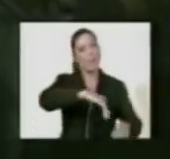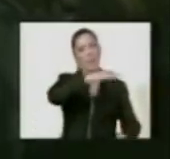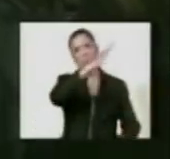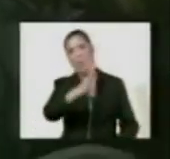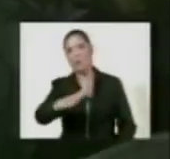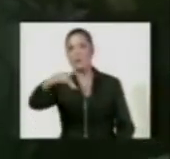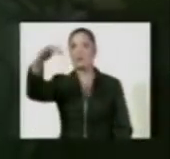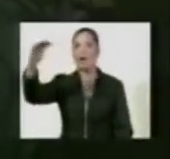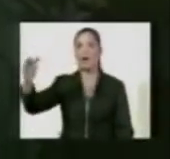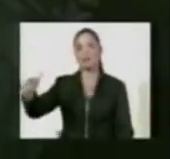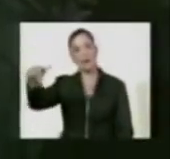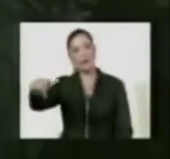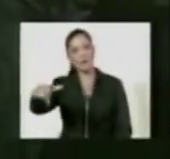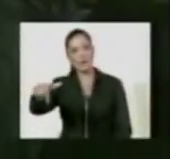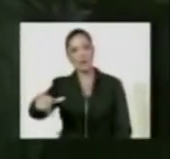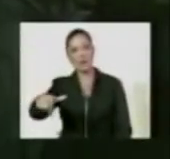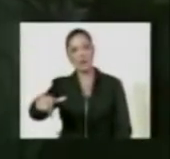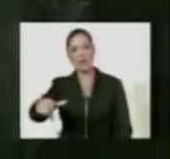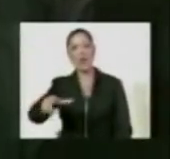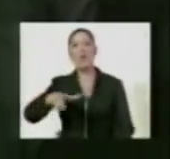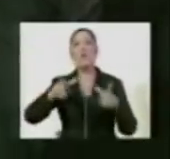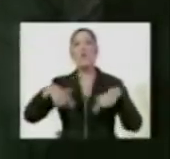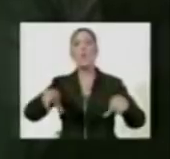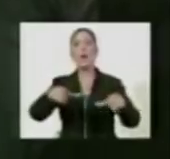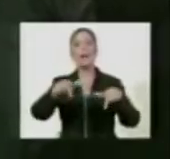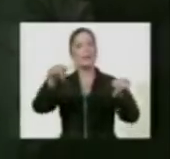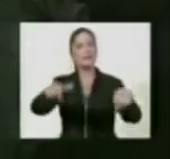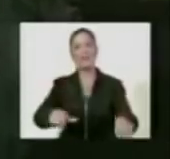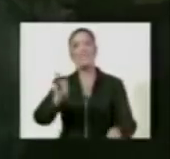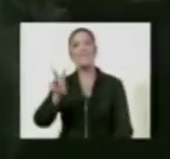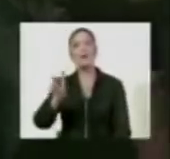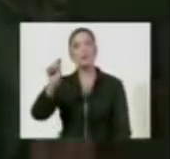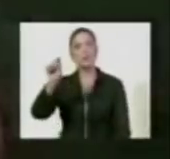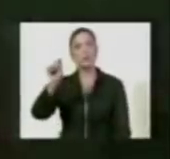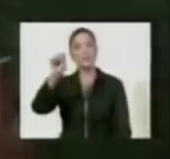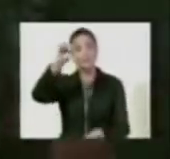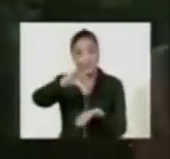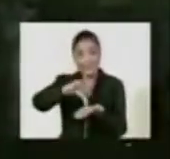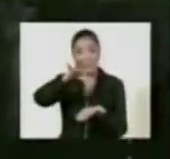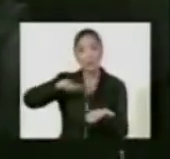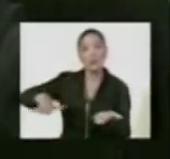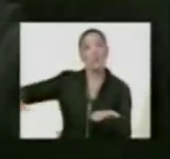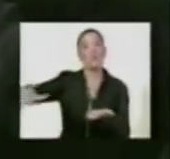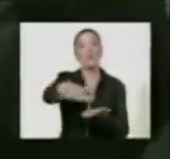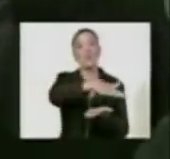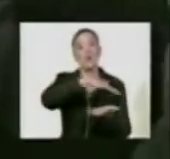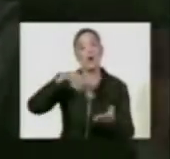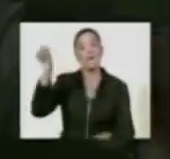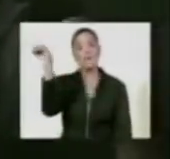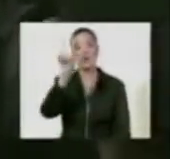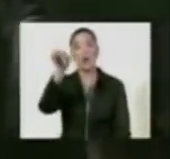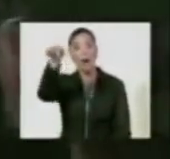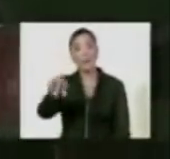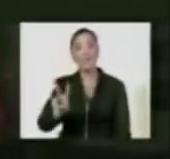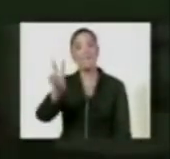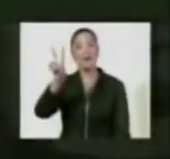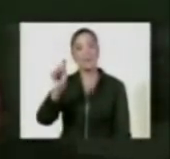del Fuerte Guaycaipuro, en el centro del país, aquí en los valles del